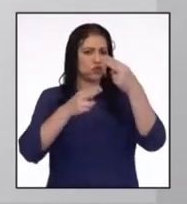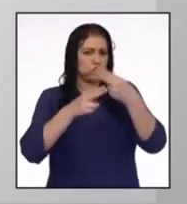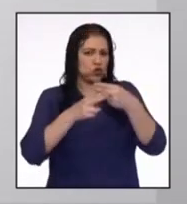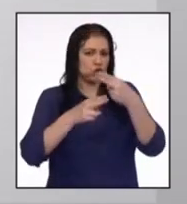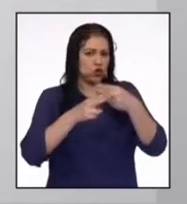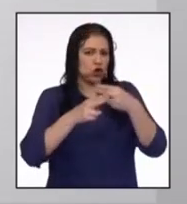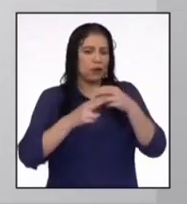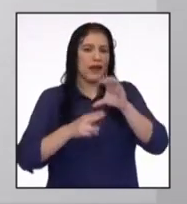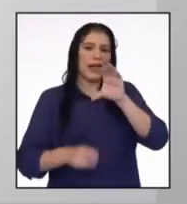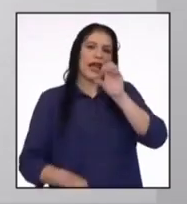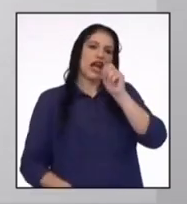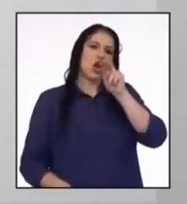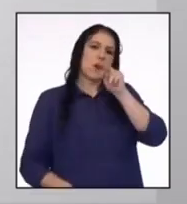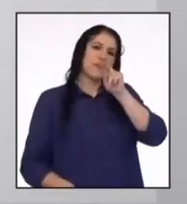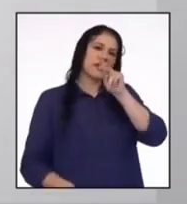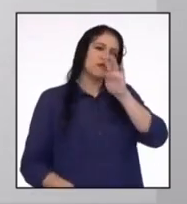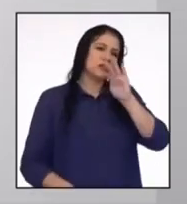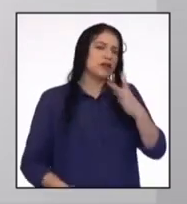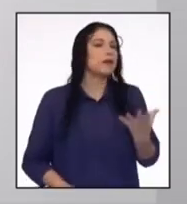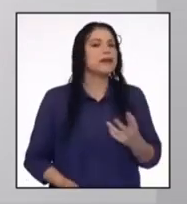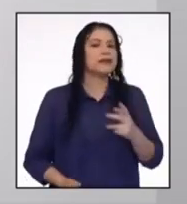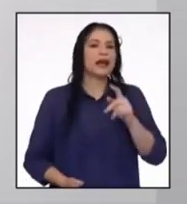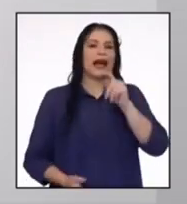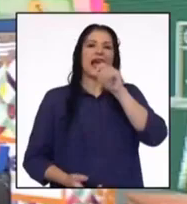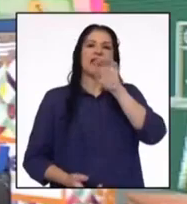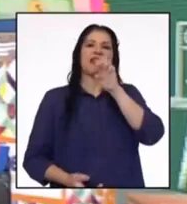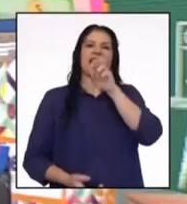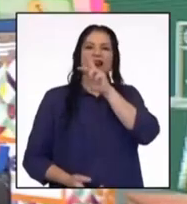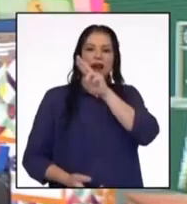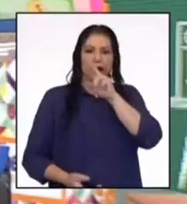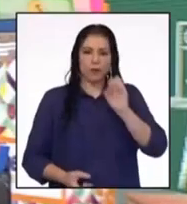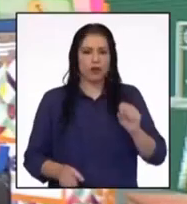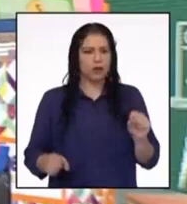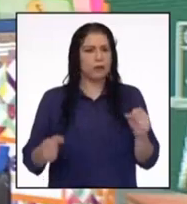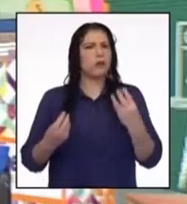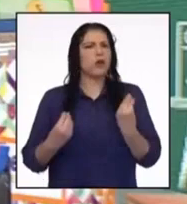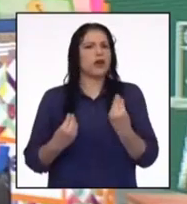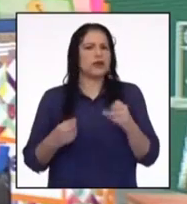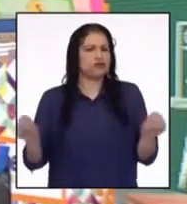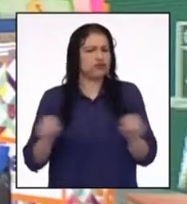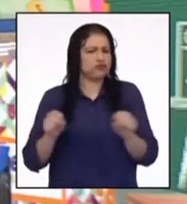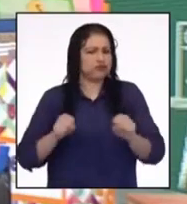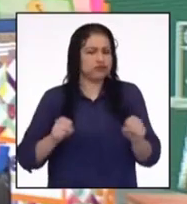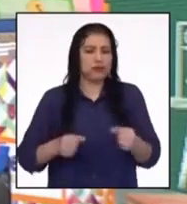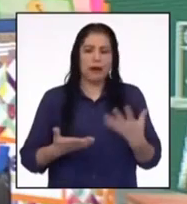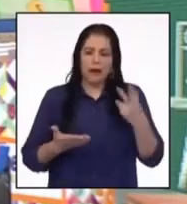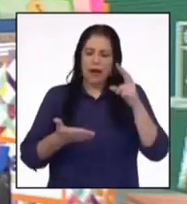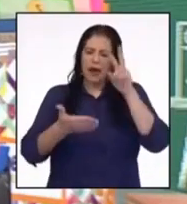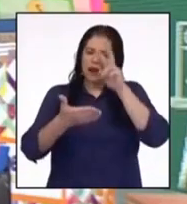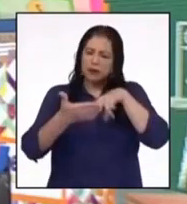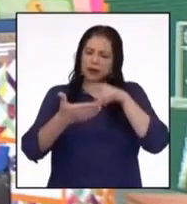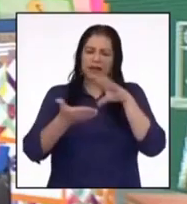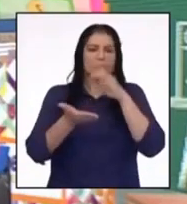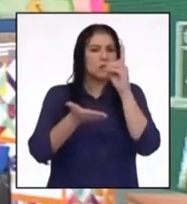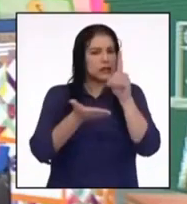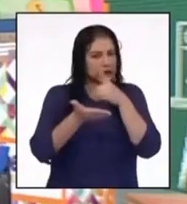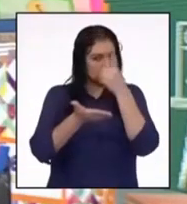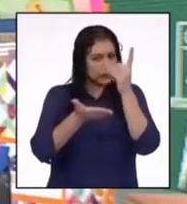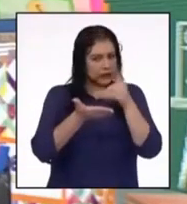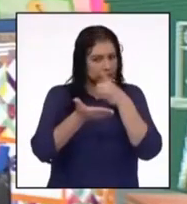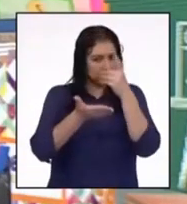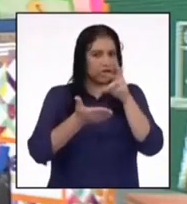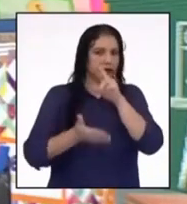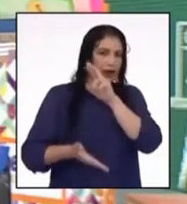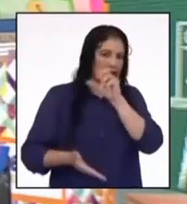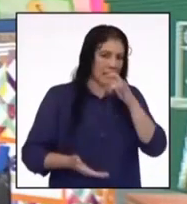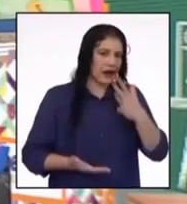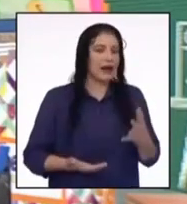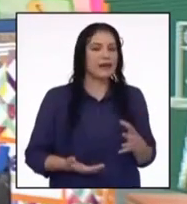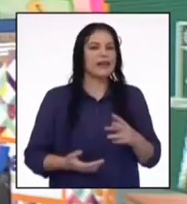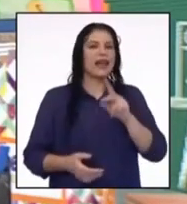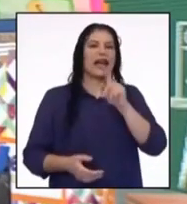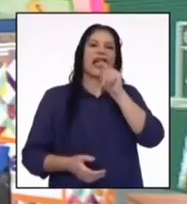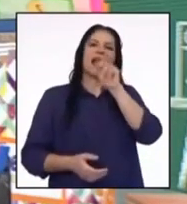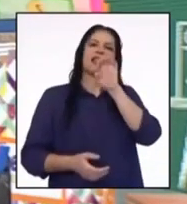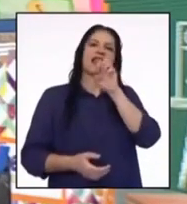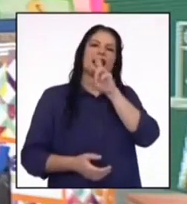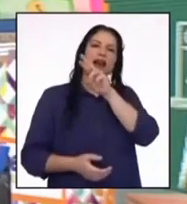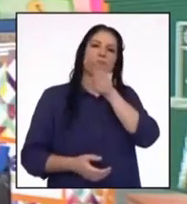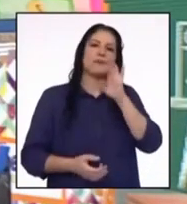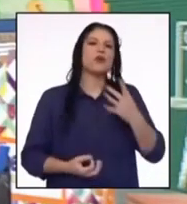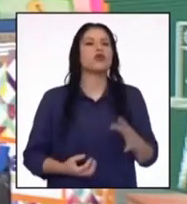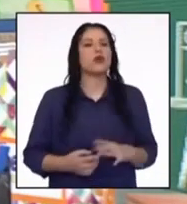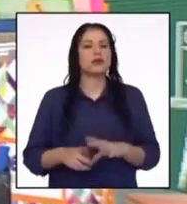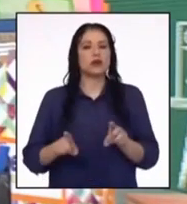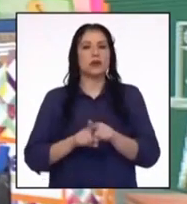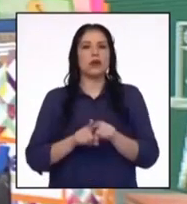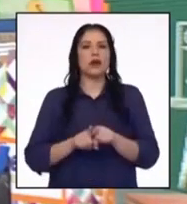denomina convencionalmente terremoto. Profesora, revisando aquí en el diccionario de la lengua española, dice que terremoto es